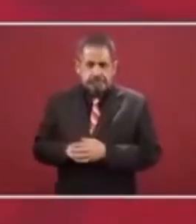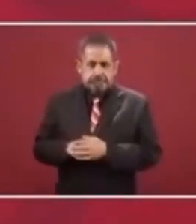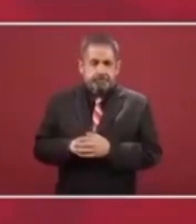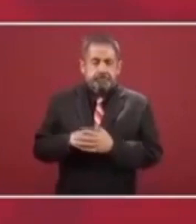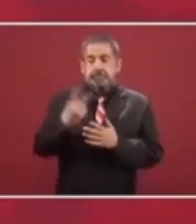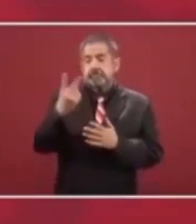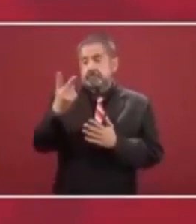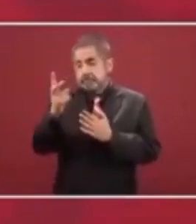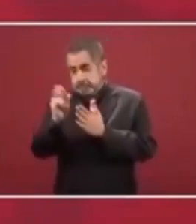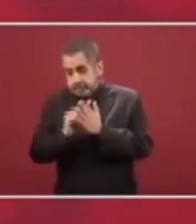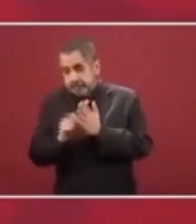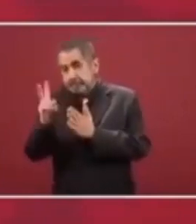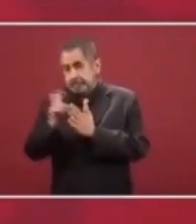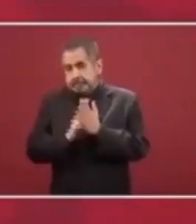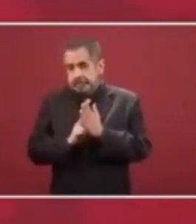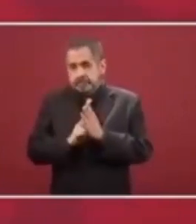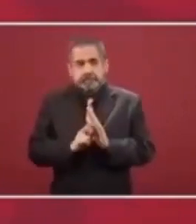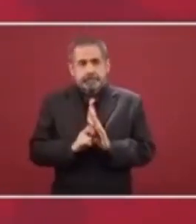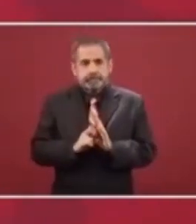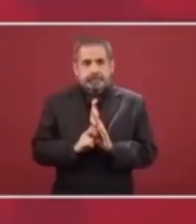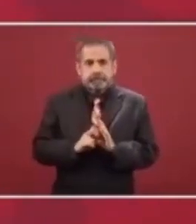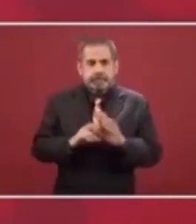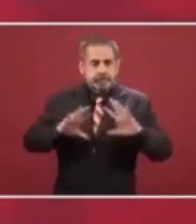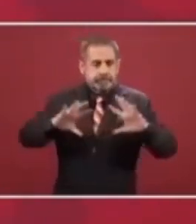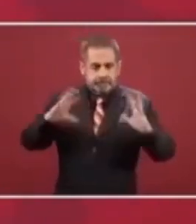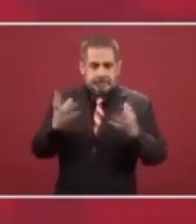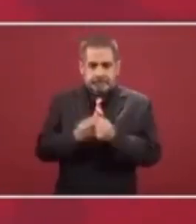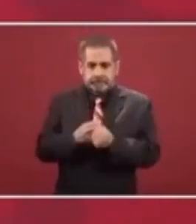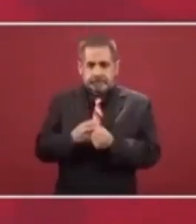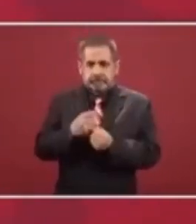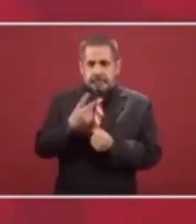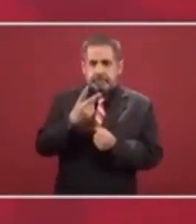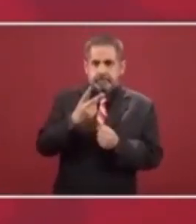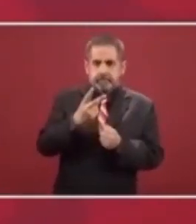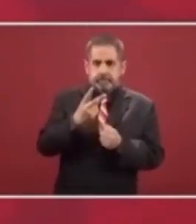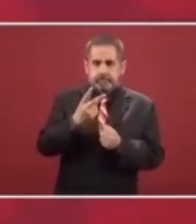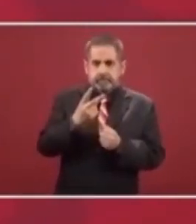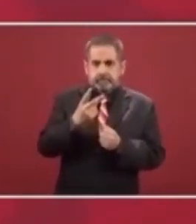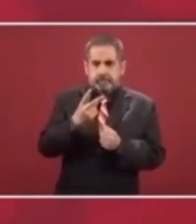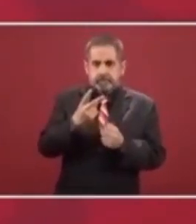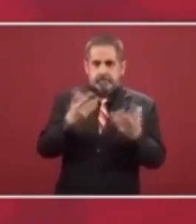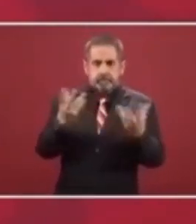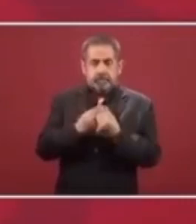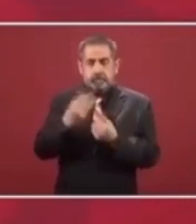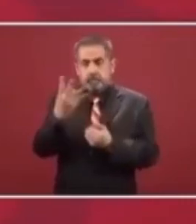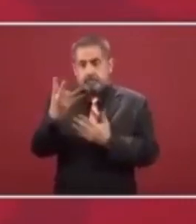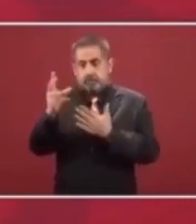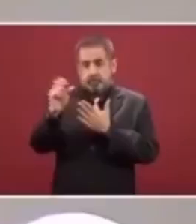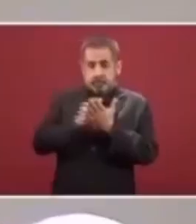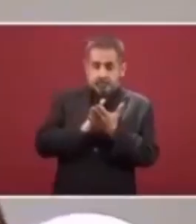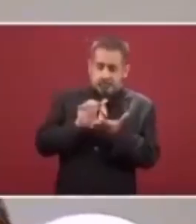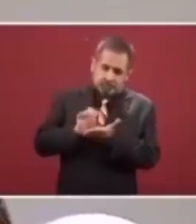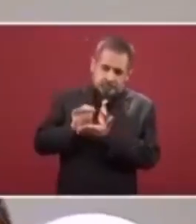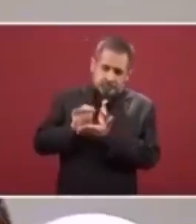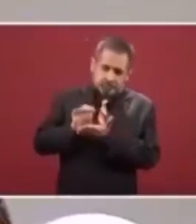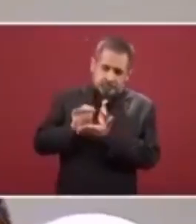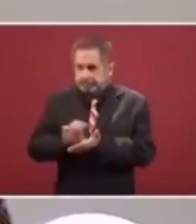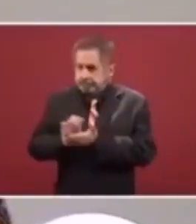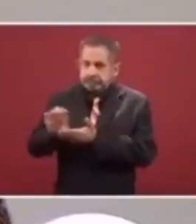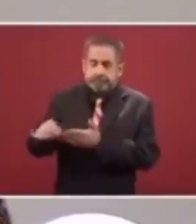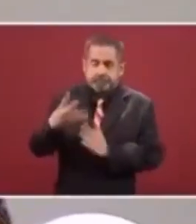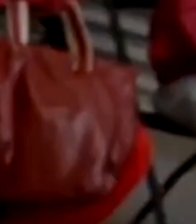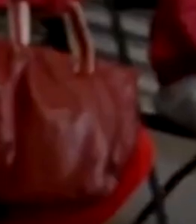compartido tendría un monto de 8.000 a 12.000 pesos mexicanos y estaría disponible para todos en el país por motivo del coronavirus.